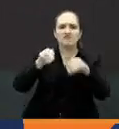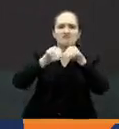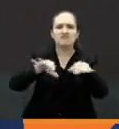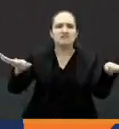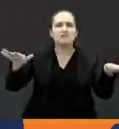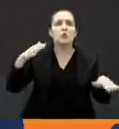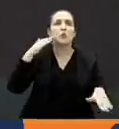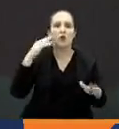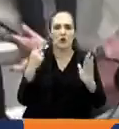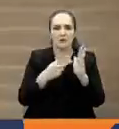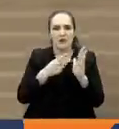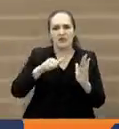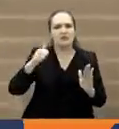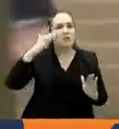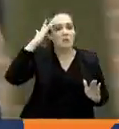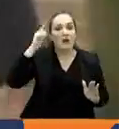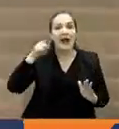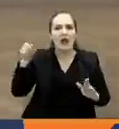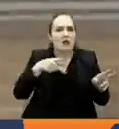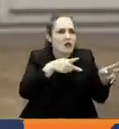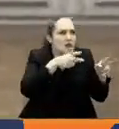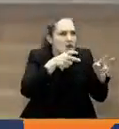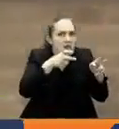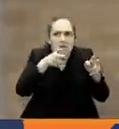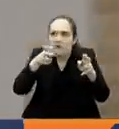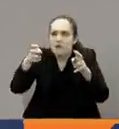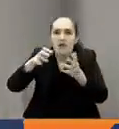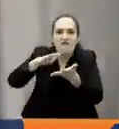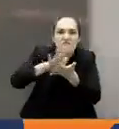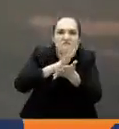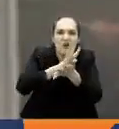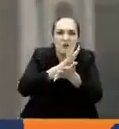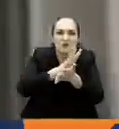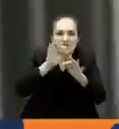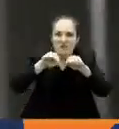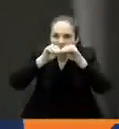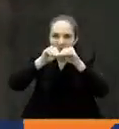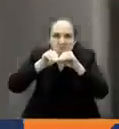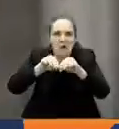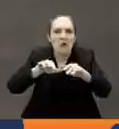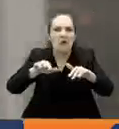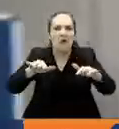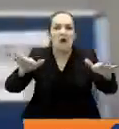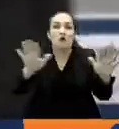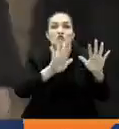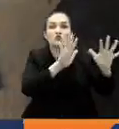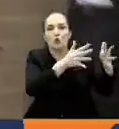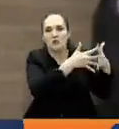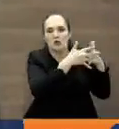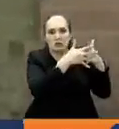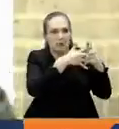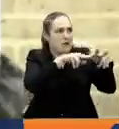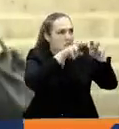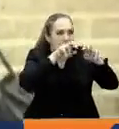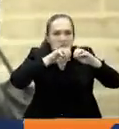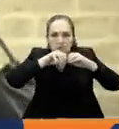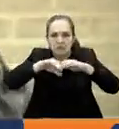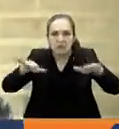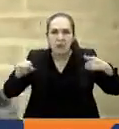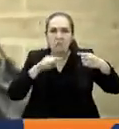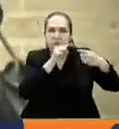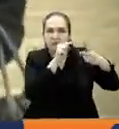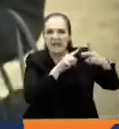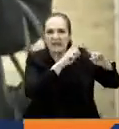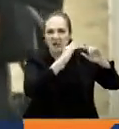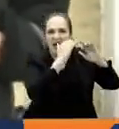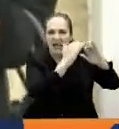en 2010, cuando filtró 700.000 documentos desclasificados de inteligencia estadounidense que incluían prácticas de guerra